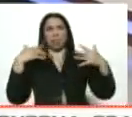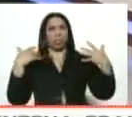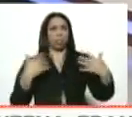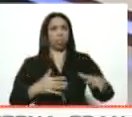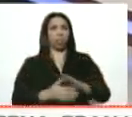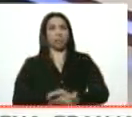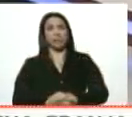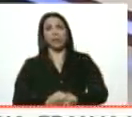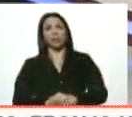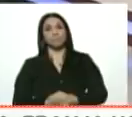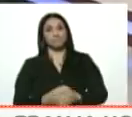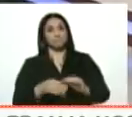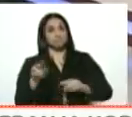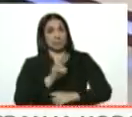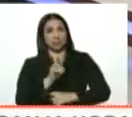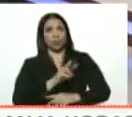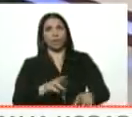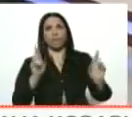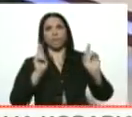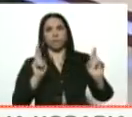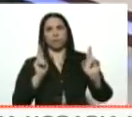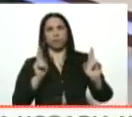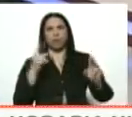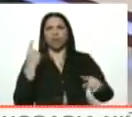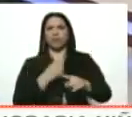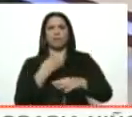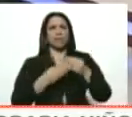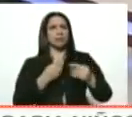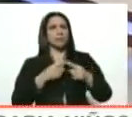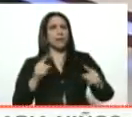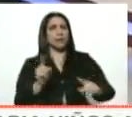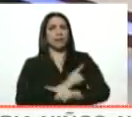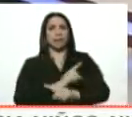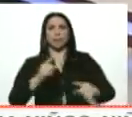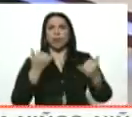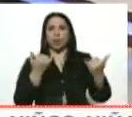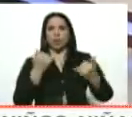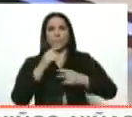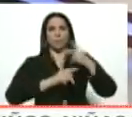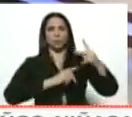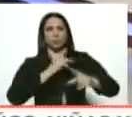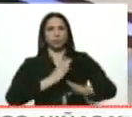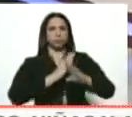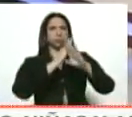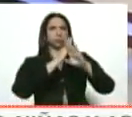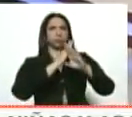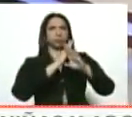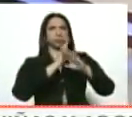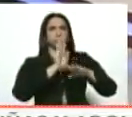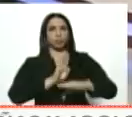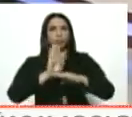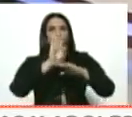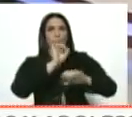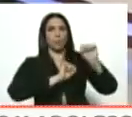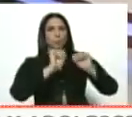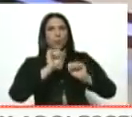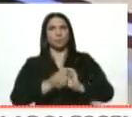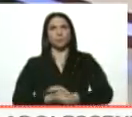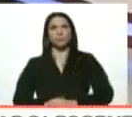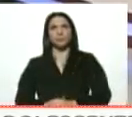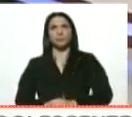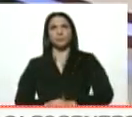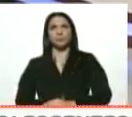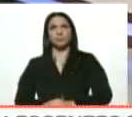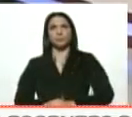mantenido a raya, afortunadamente. ¿Pero qué hay que hacer para acelerar ahora el proceso de protección y prevención?